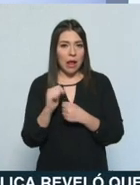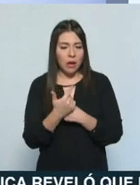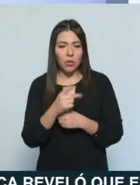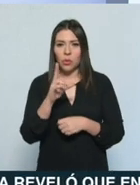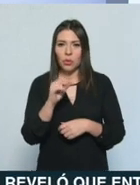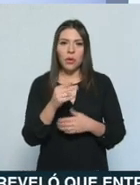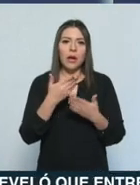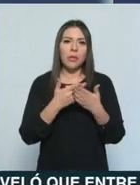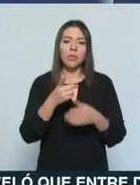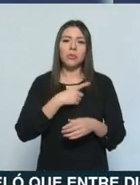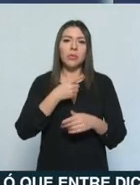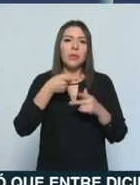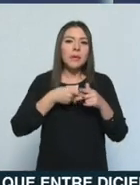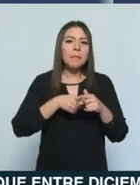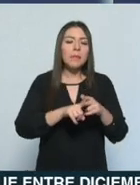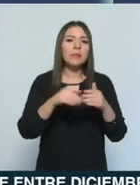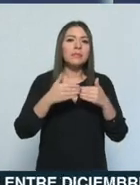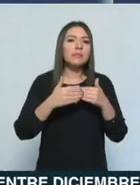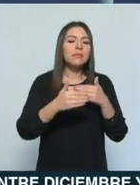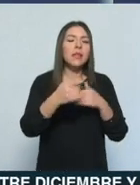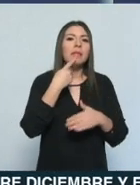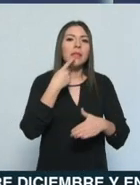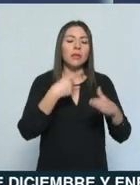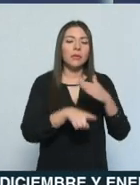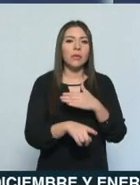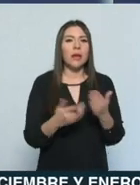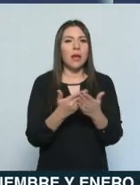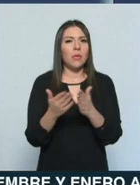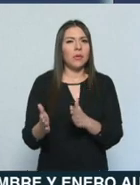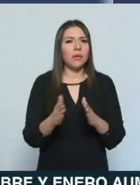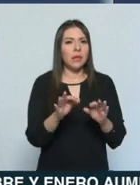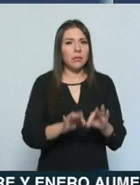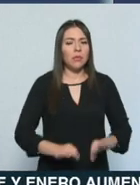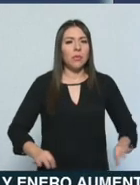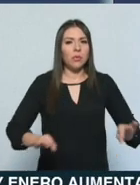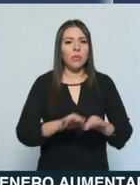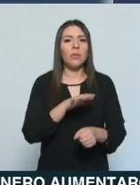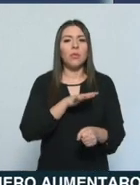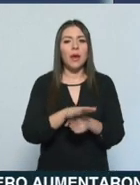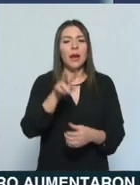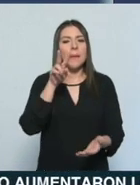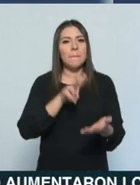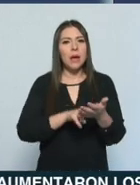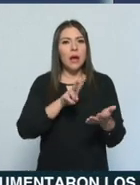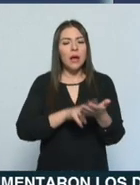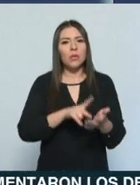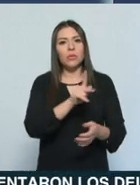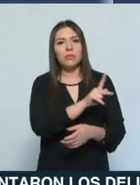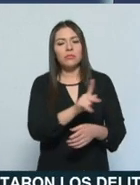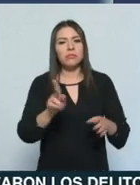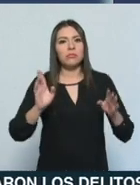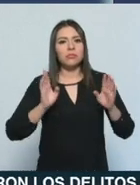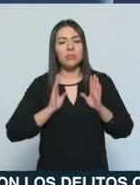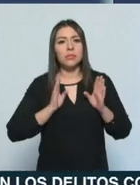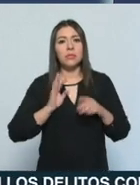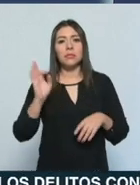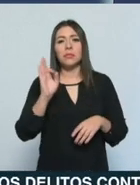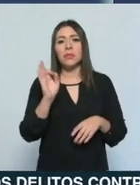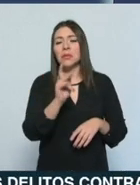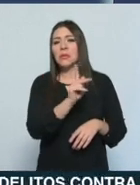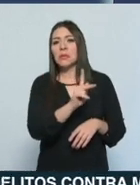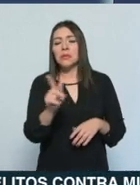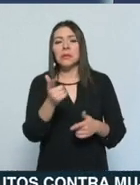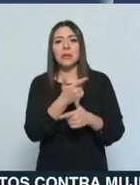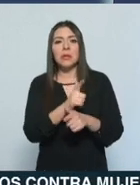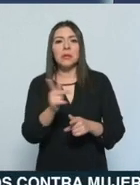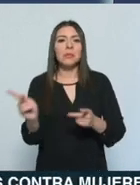Pero aquí lo importante es precisamente, Juan, que son estos valores que conocemos de las Fuerzas Armadas, que cualquier encuesta pública